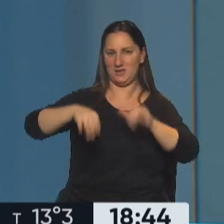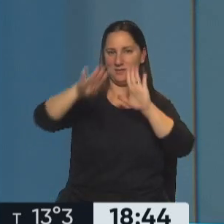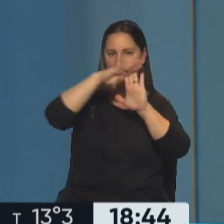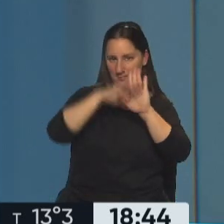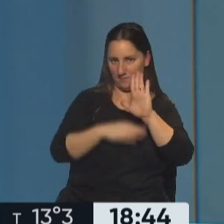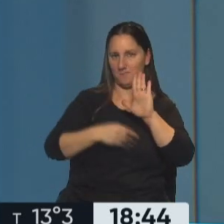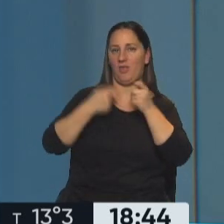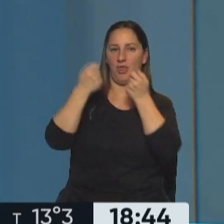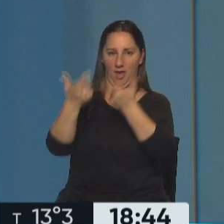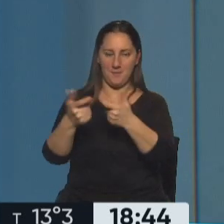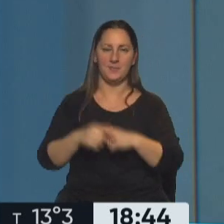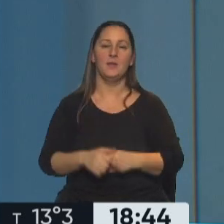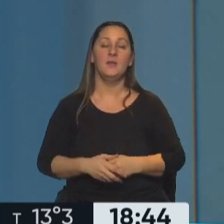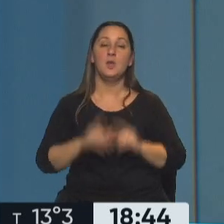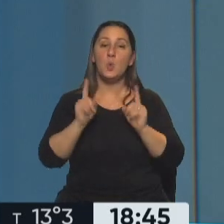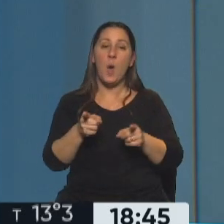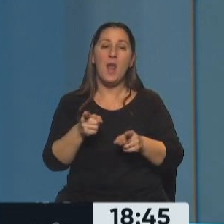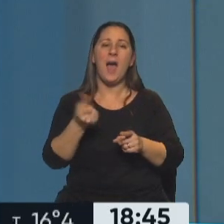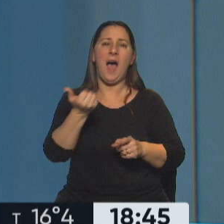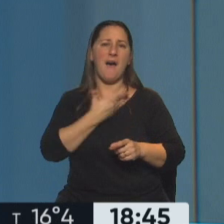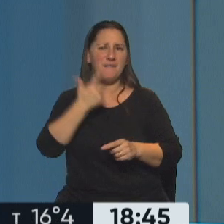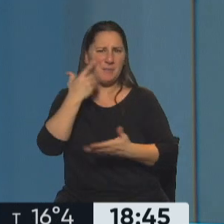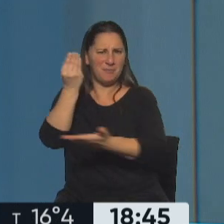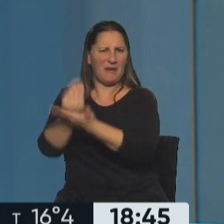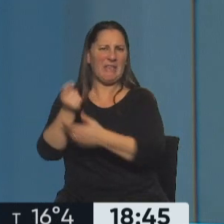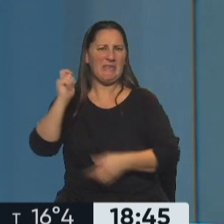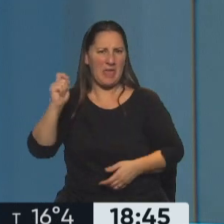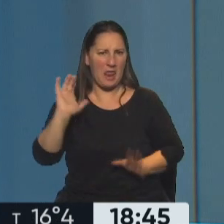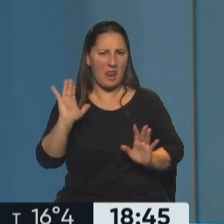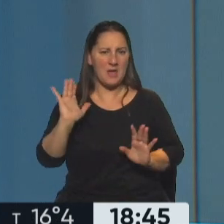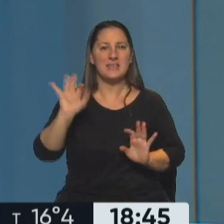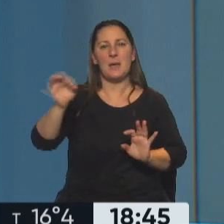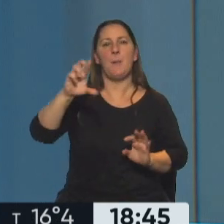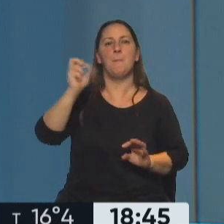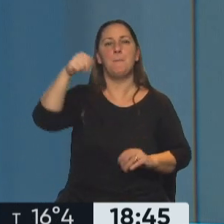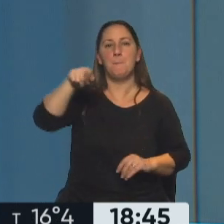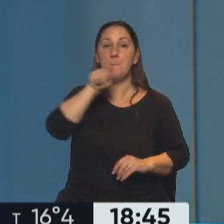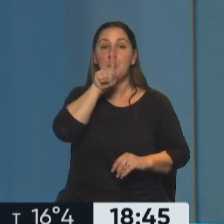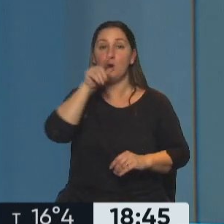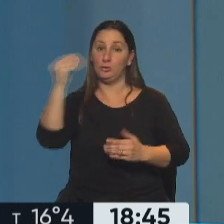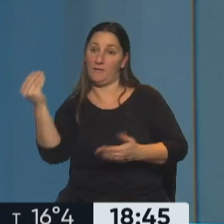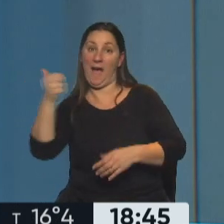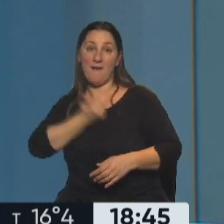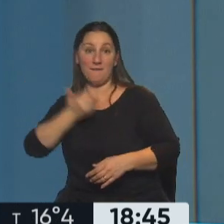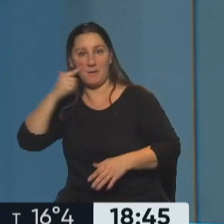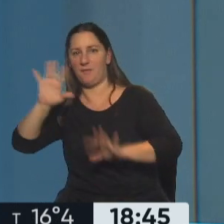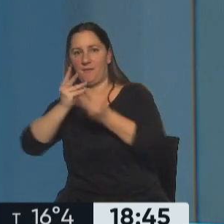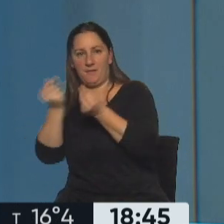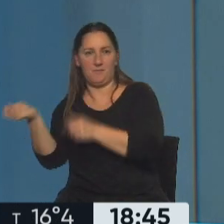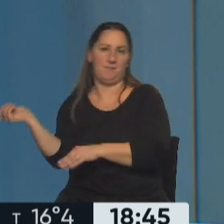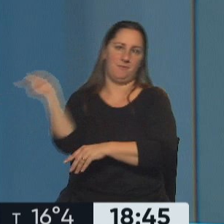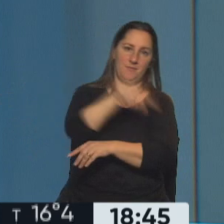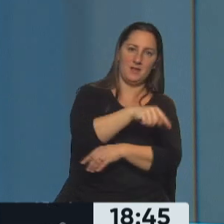como incógnita pensar quién va a ir a la FIP. Sabemos, ¿no?, recientemente Mercedes Marcol Pont pasa a la Secretaría de